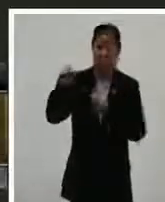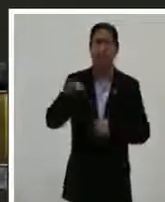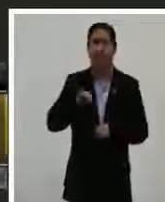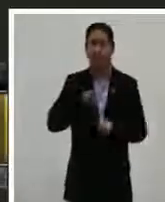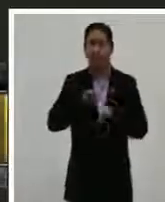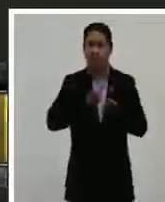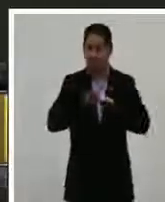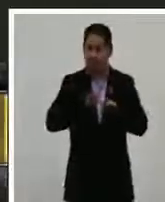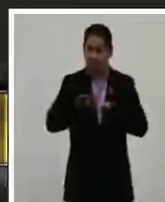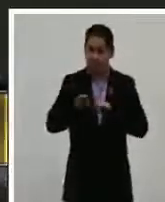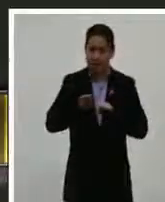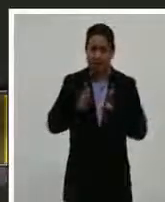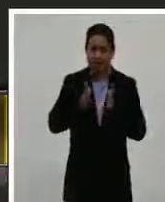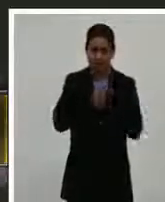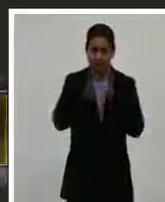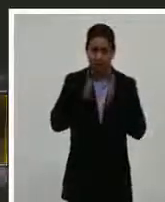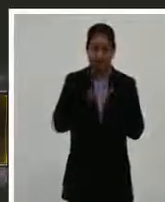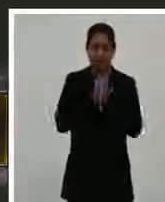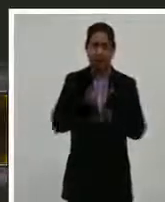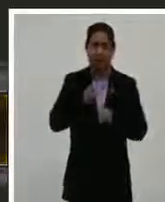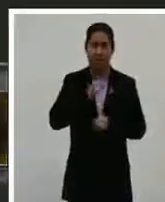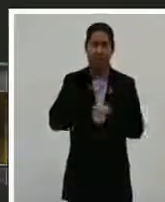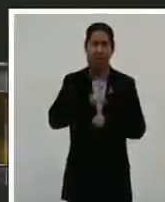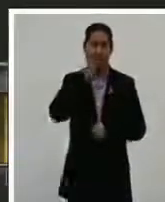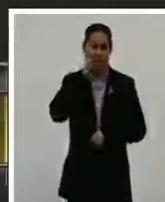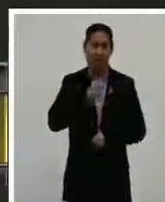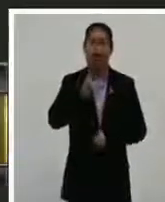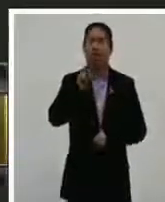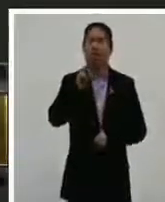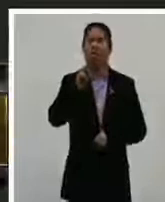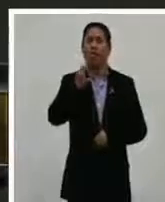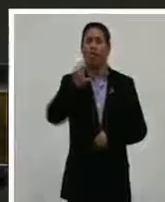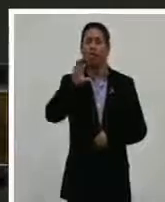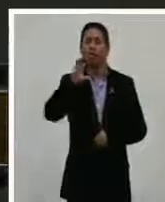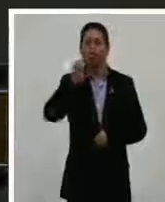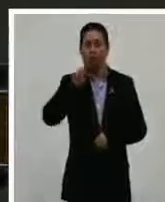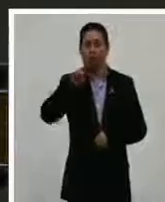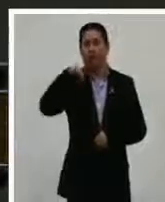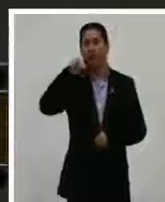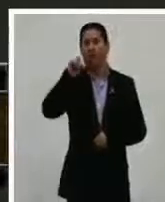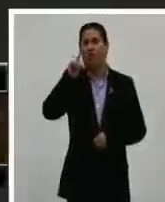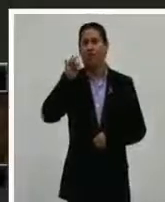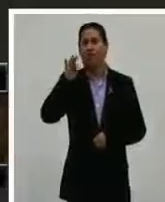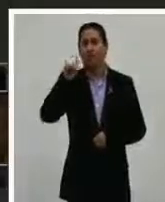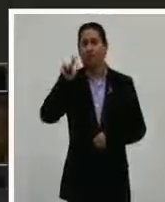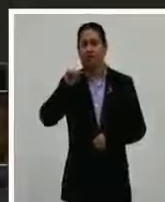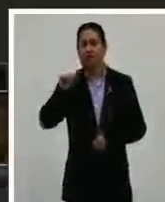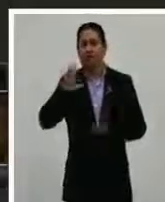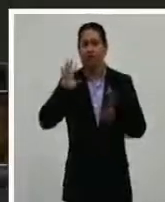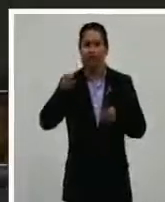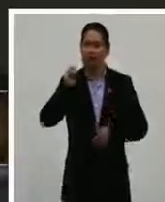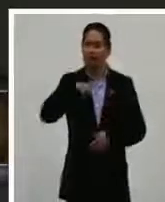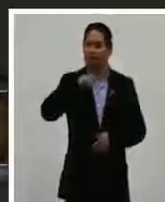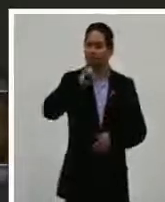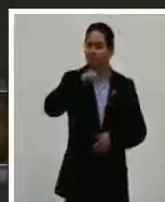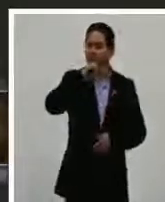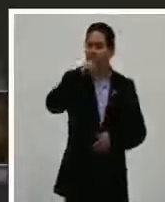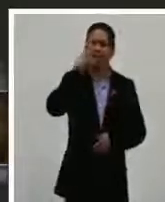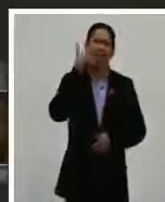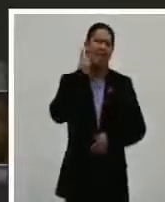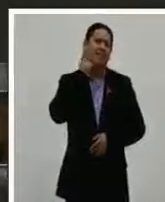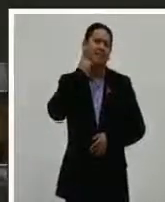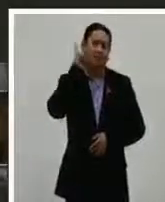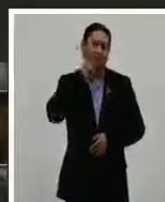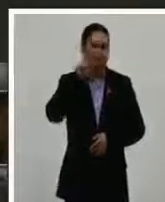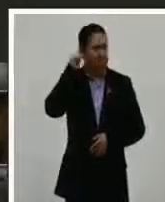trabajo y la lucha constante de mi amiga dulce rodríguez que ha caminado el estado y ha sido de las diputadas que